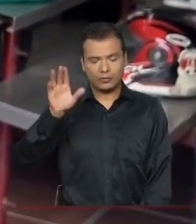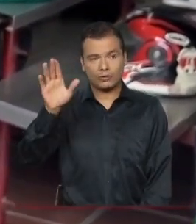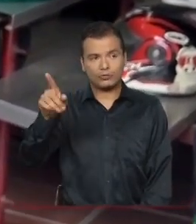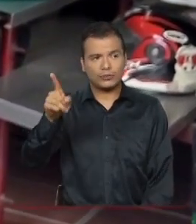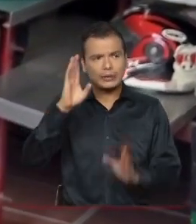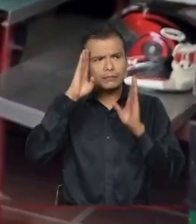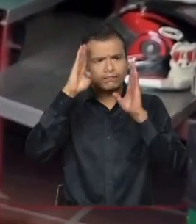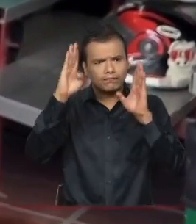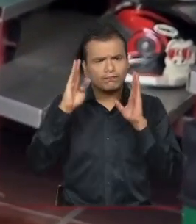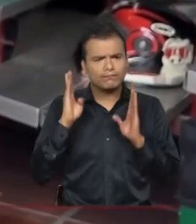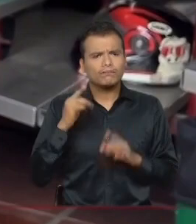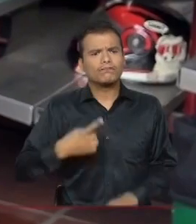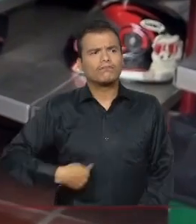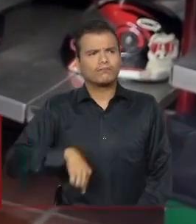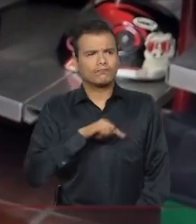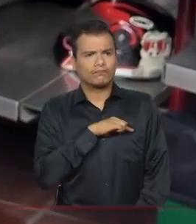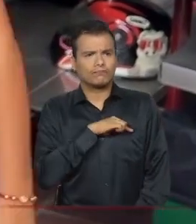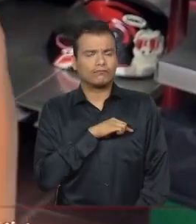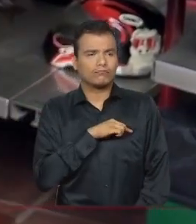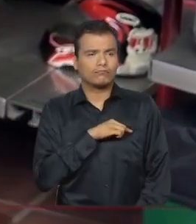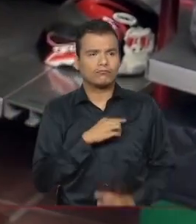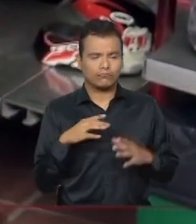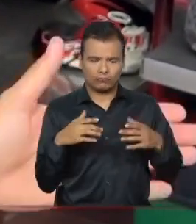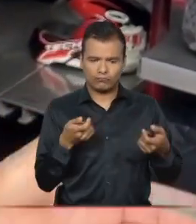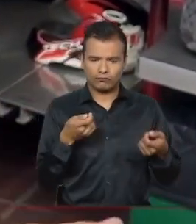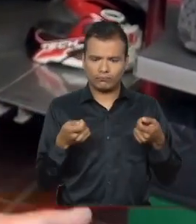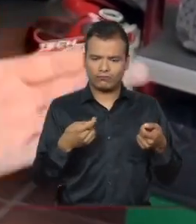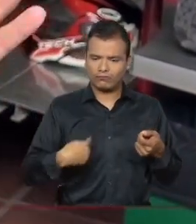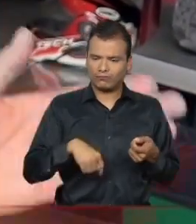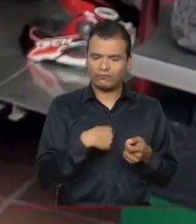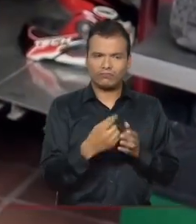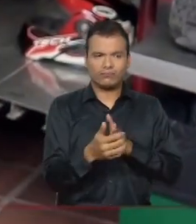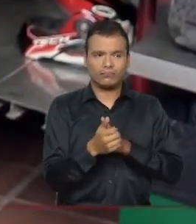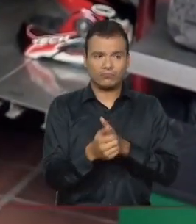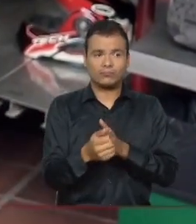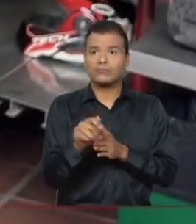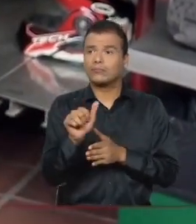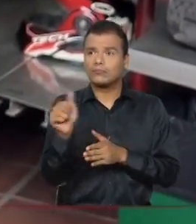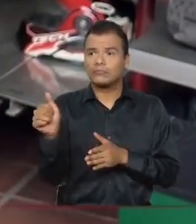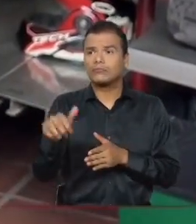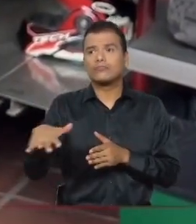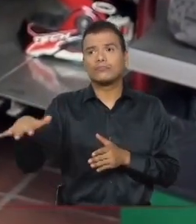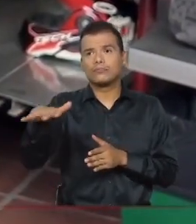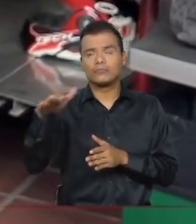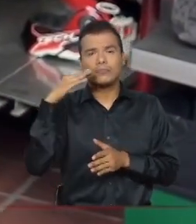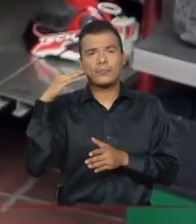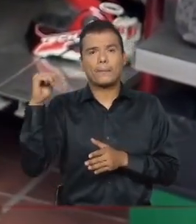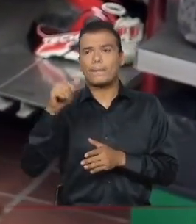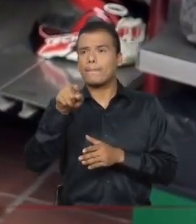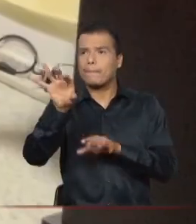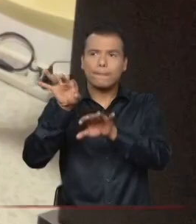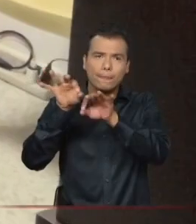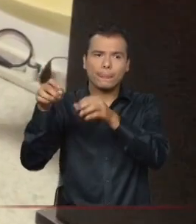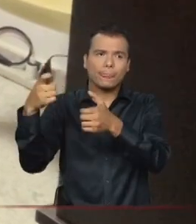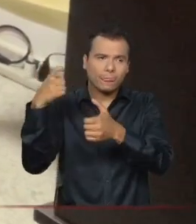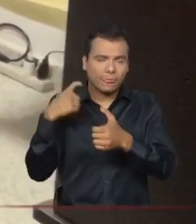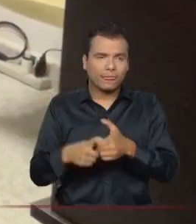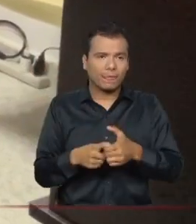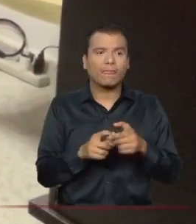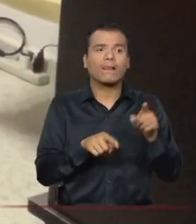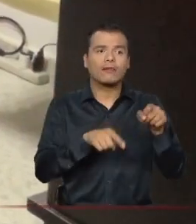no solamente de ese equipo profesional, sino de niñas que vienen desde un nivel bajo hasta la élite. Para